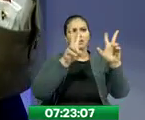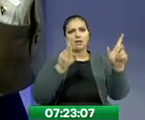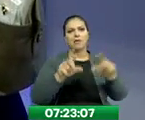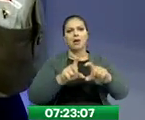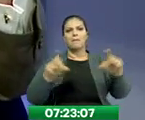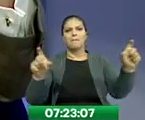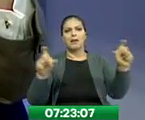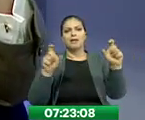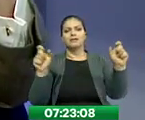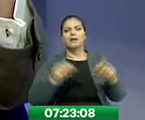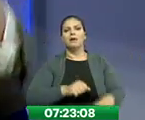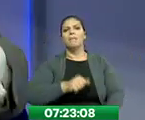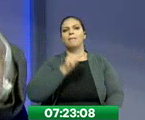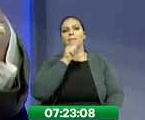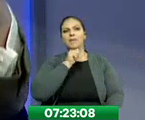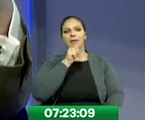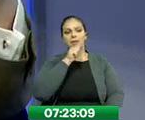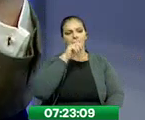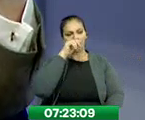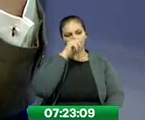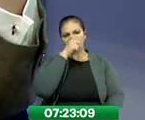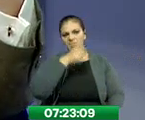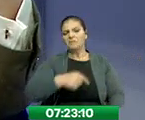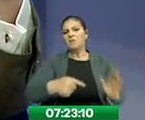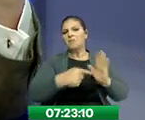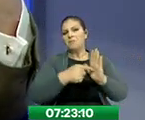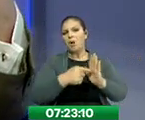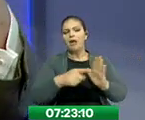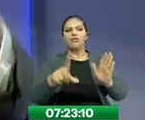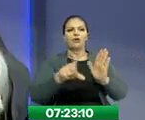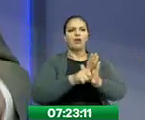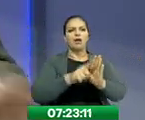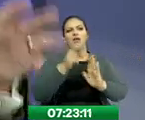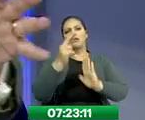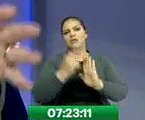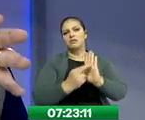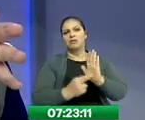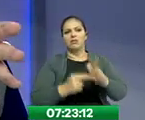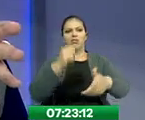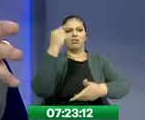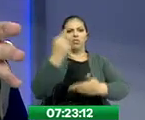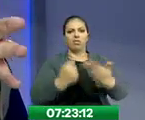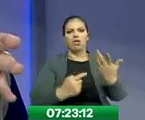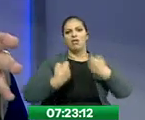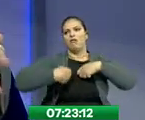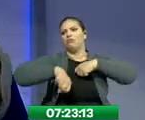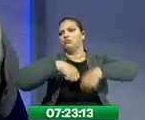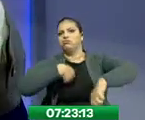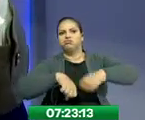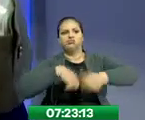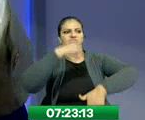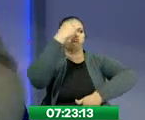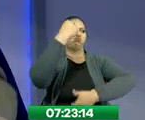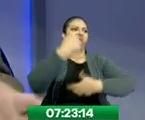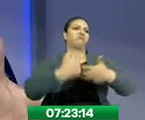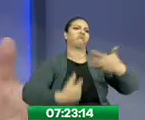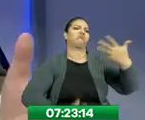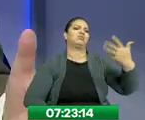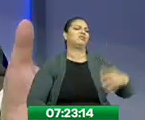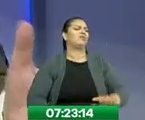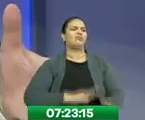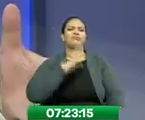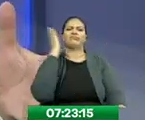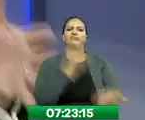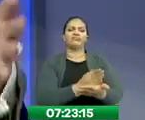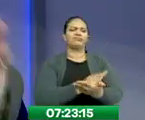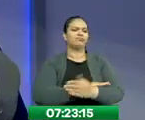con toda esta hiperregulación y cantidad excesiva de trámites, bueno, que los desbarate de una vez